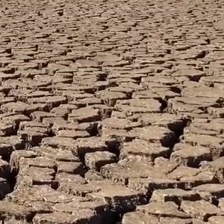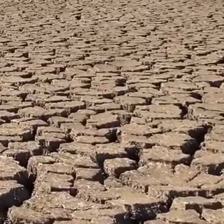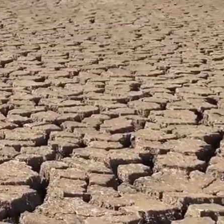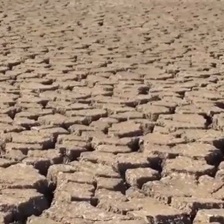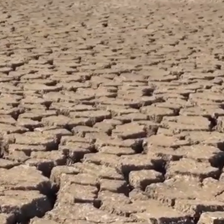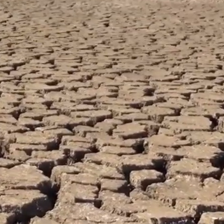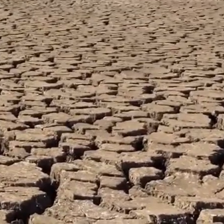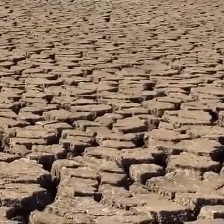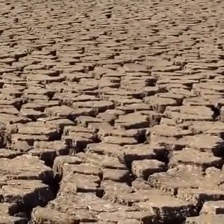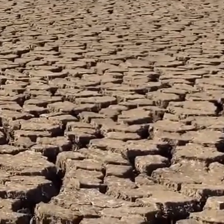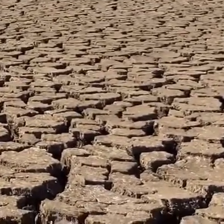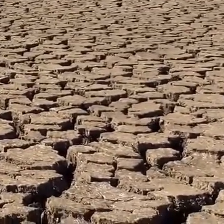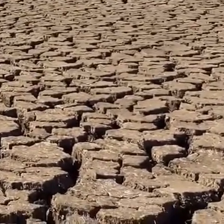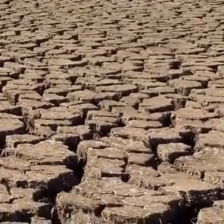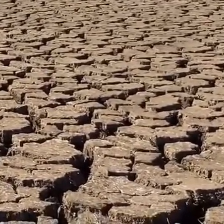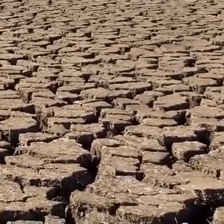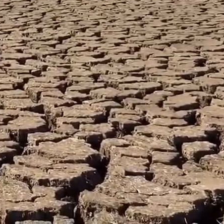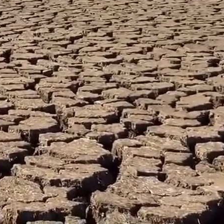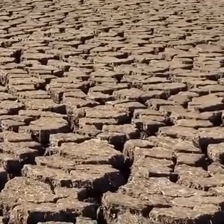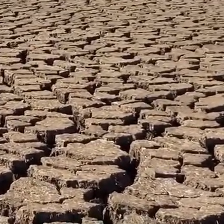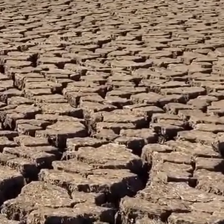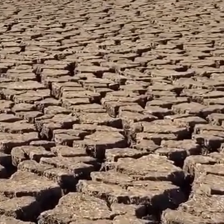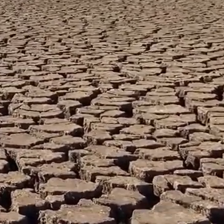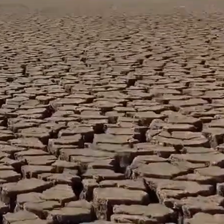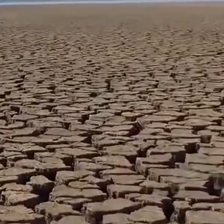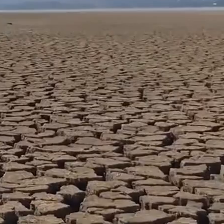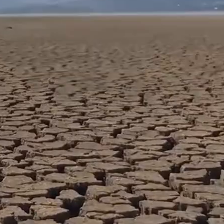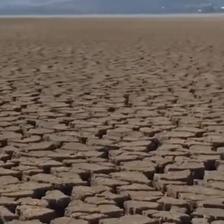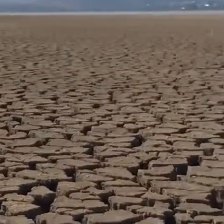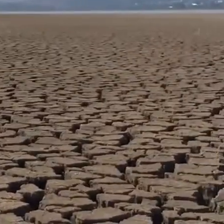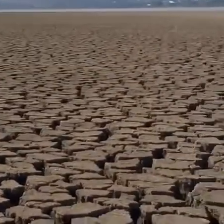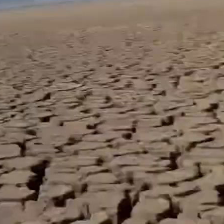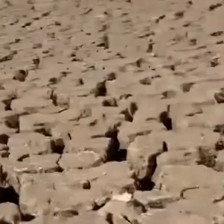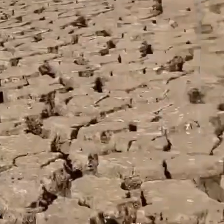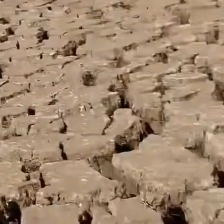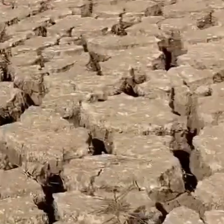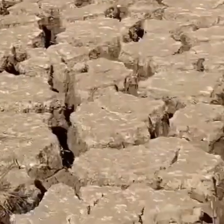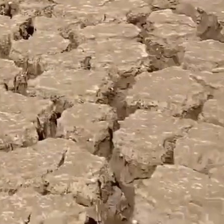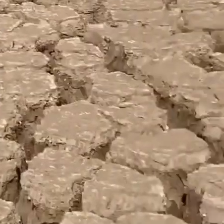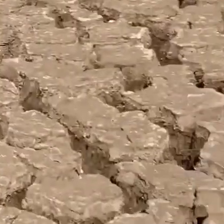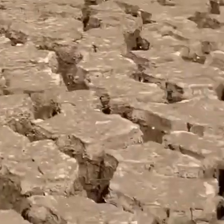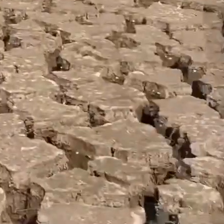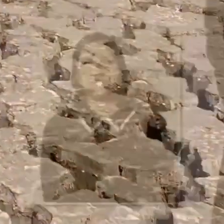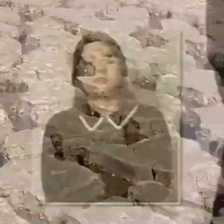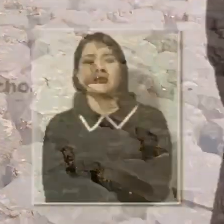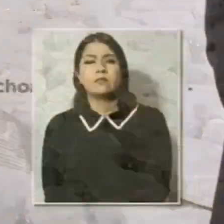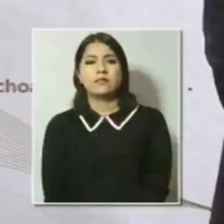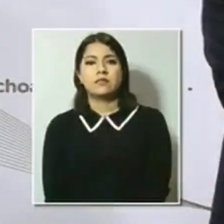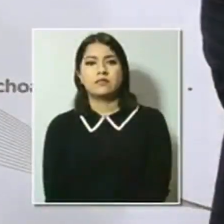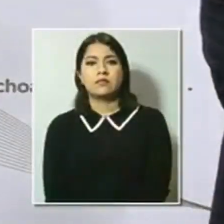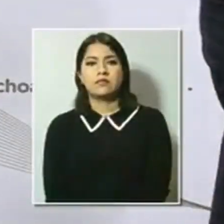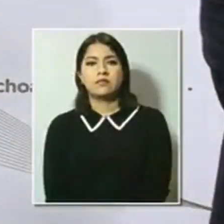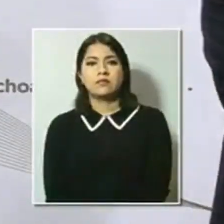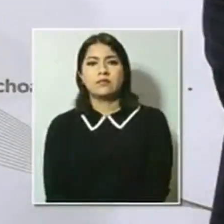El lago de Pátzcuaro se encuentra en una situación complicada por al menos 6 motivos que han provocado su sequía, señaló el titular de la Secretaría de